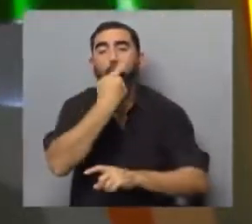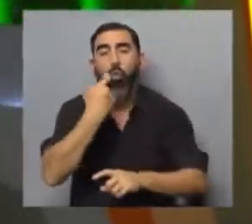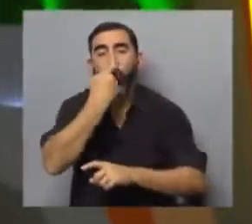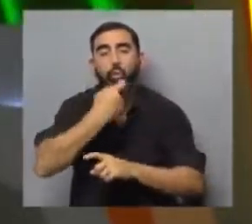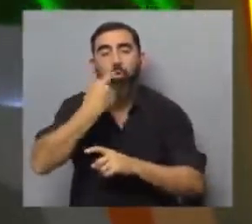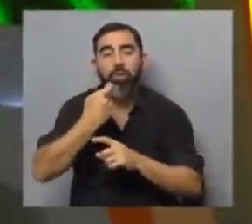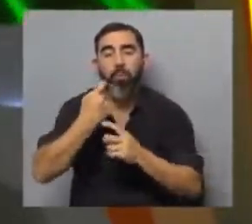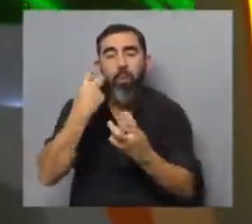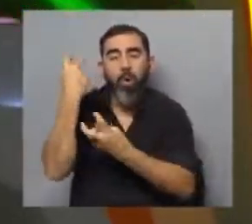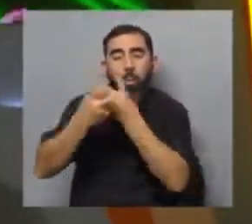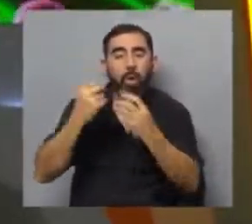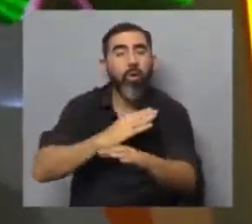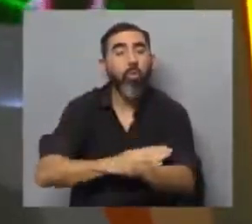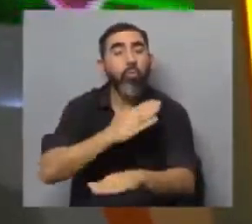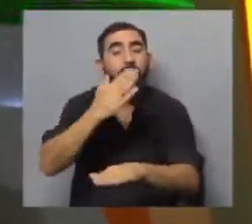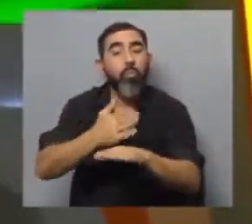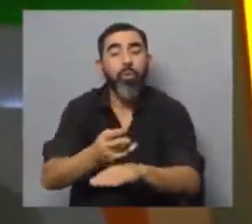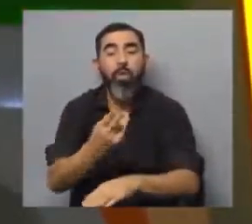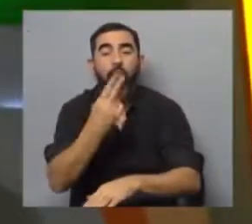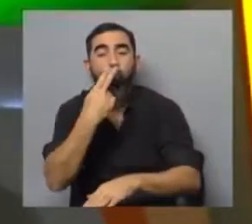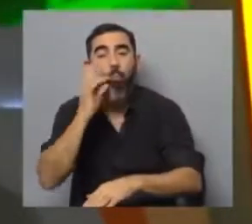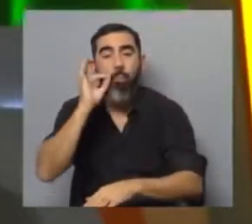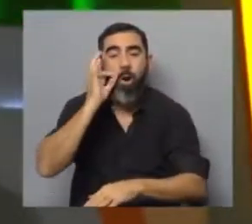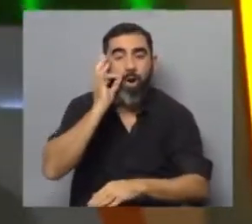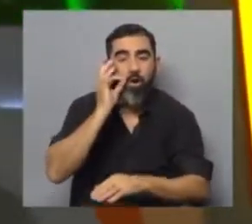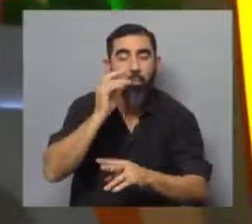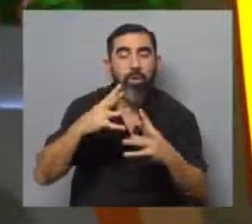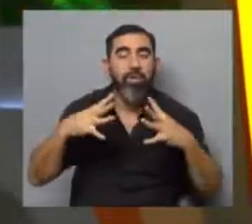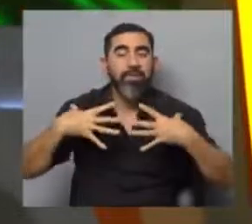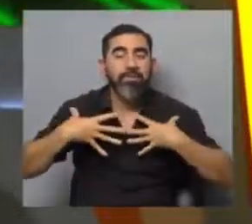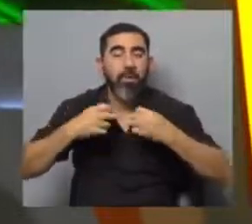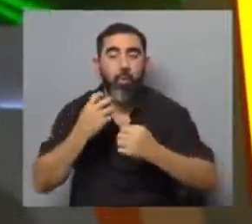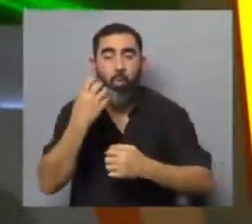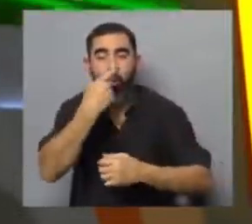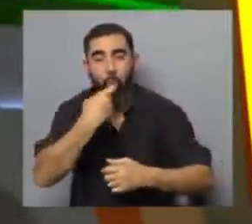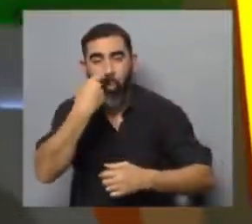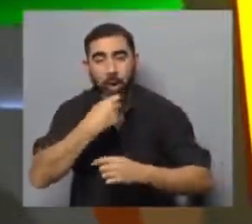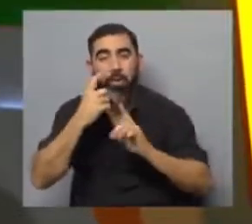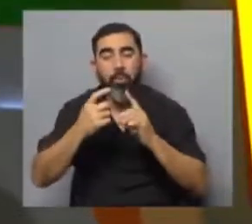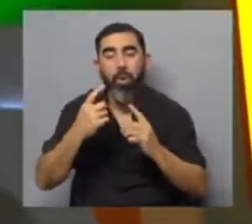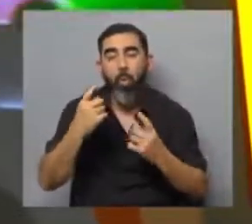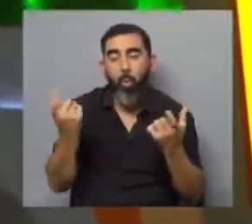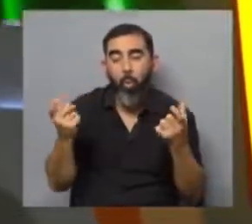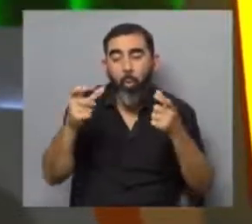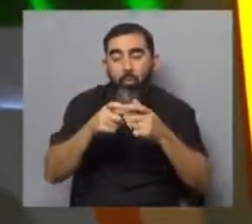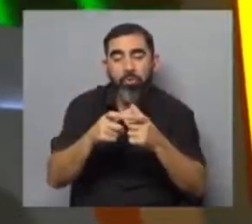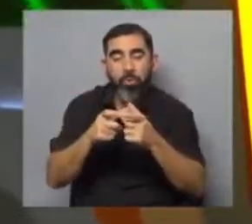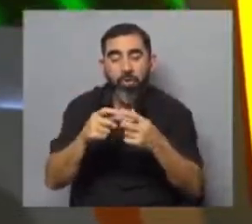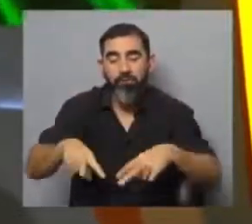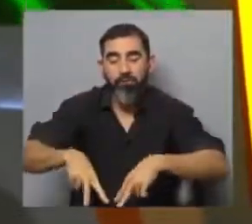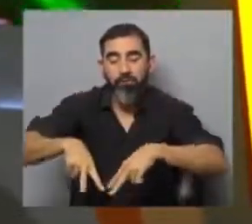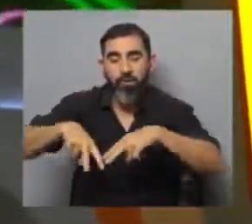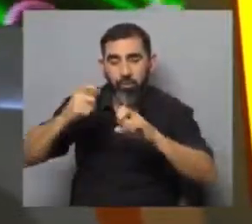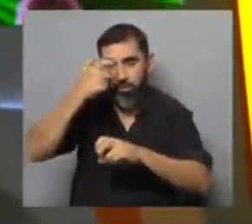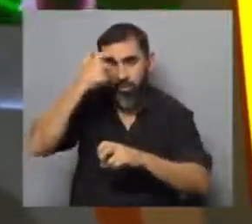que buscó conocer el impacto de fumar cannabis sobre la salud bucal. Conoceremos a la Comisión Sectorial de Investigación